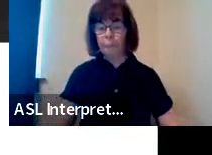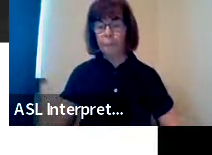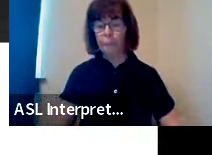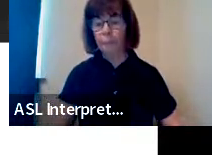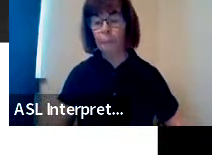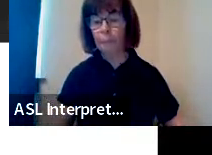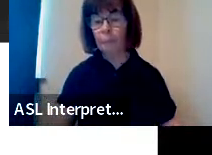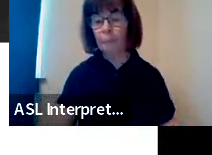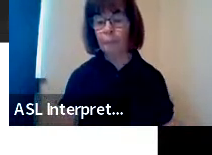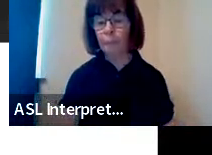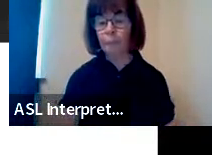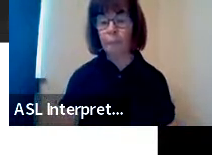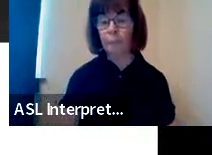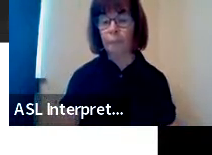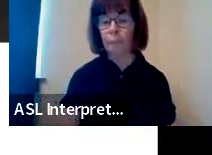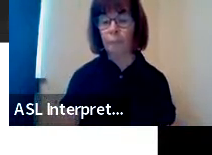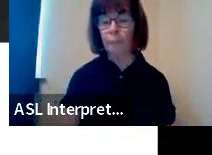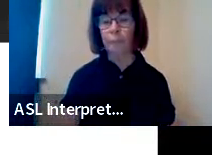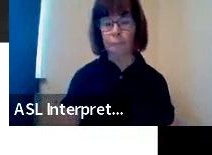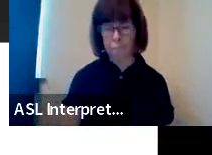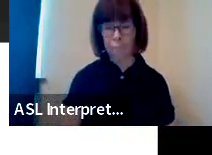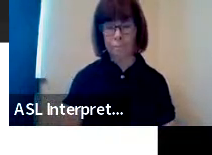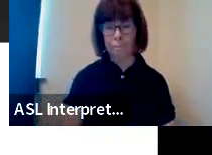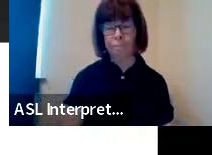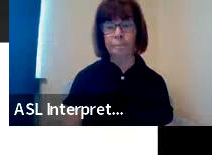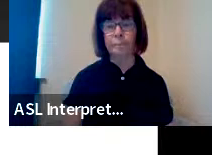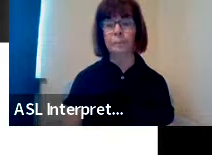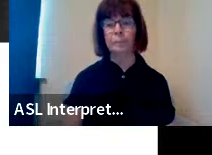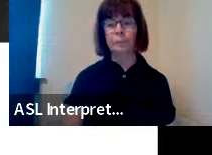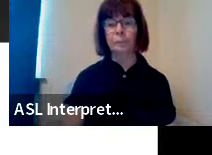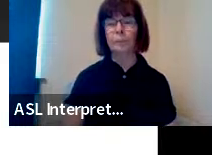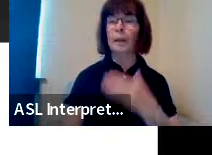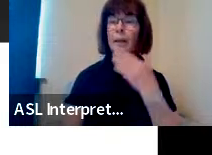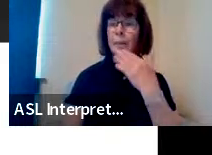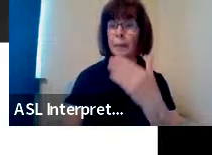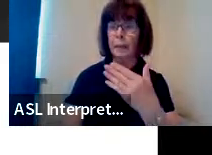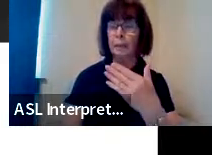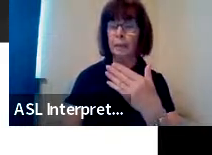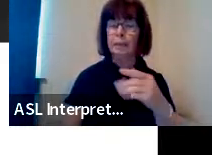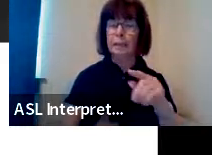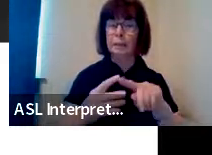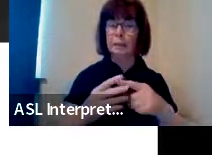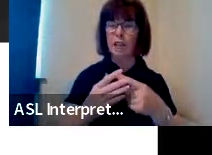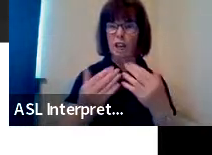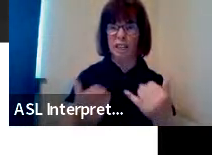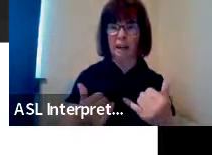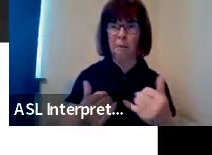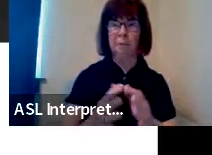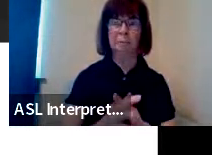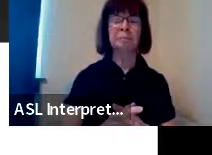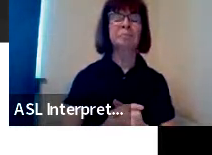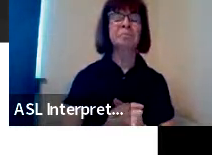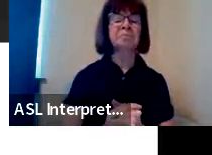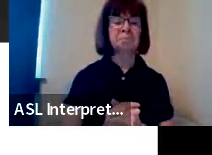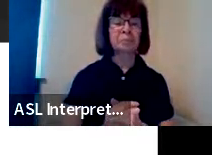de español. Muy amables, gracias. Thank you. I'm going to start it now.